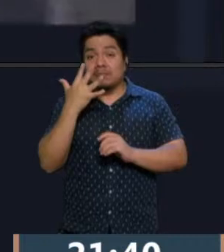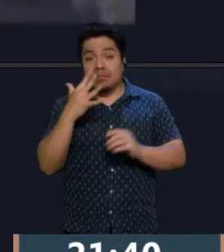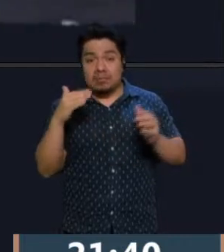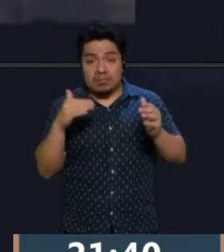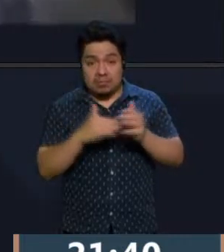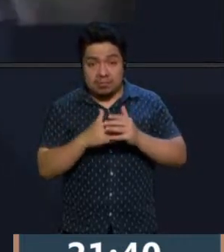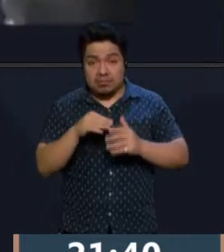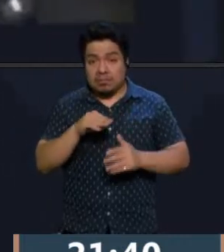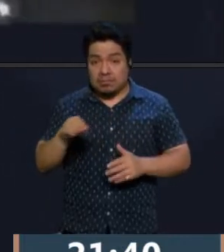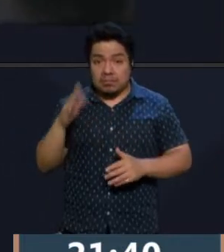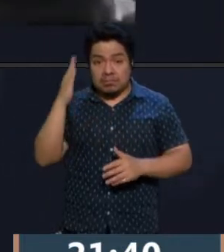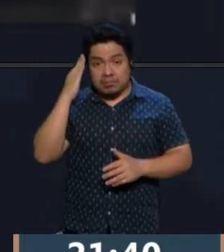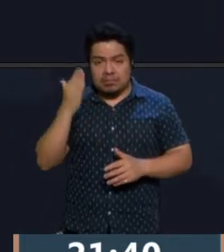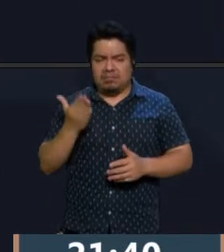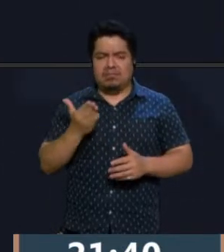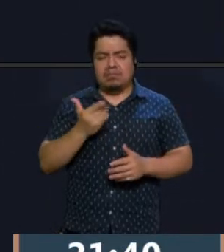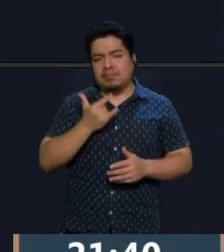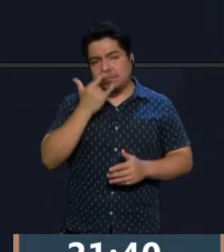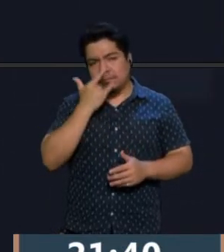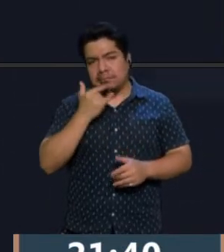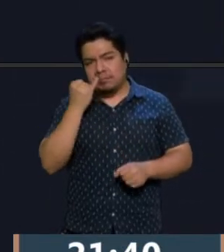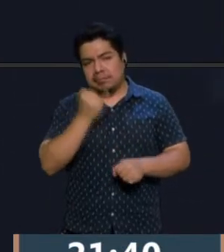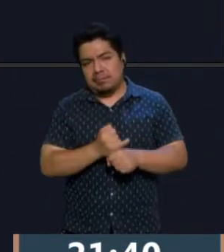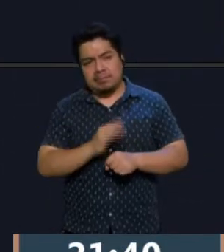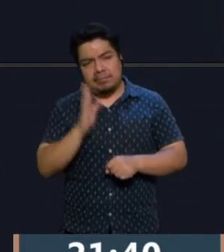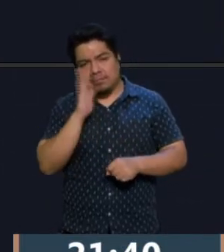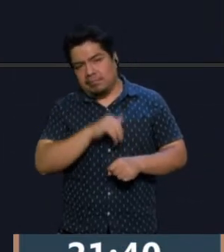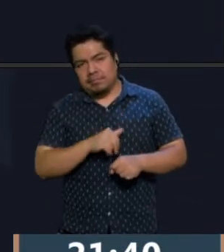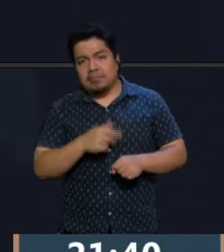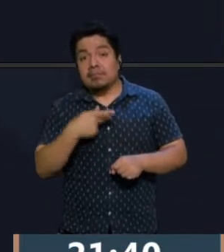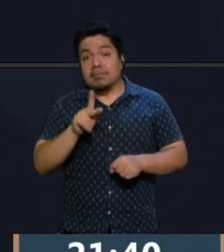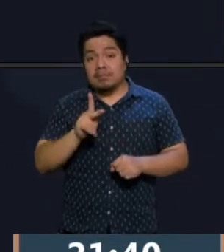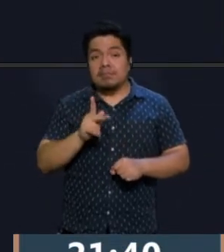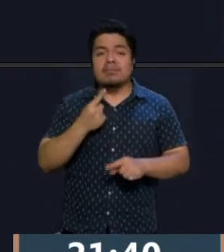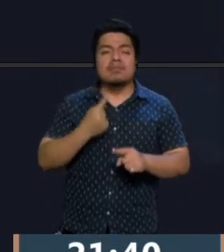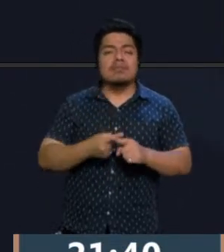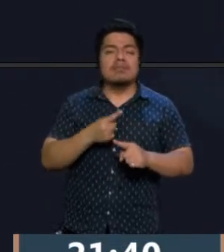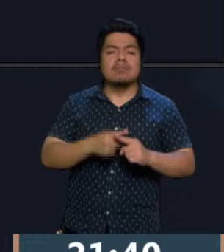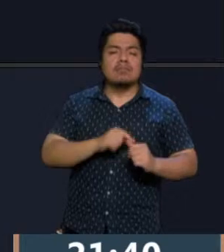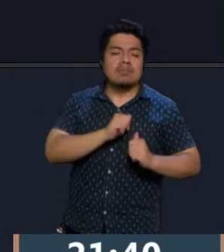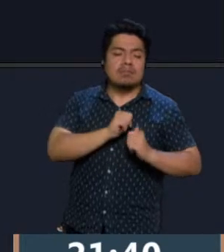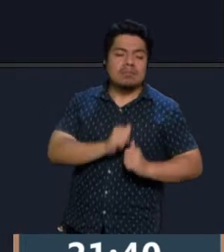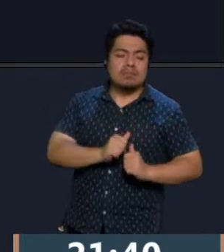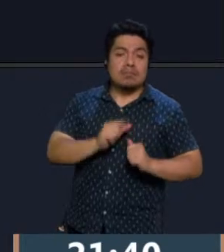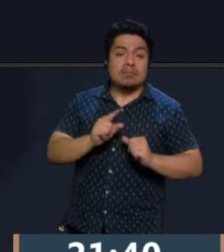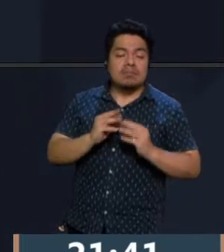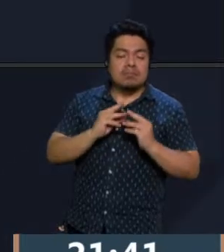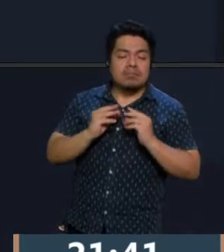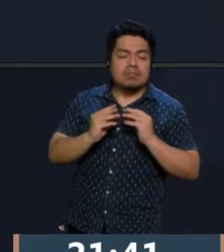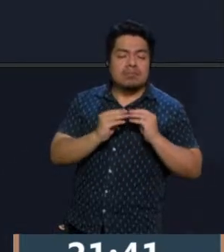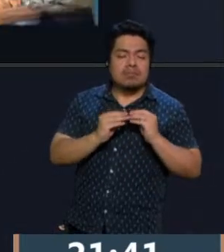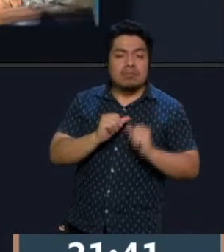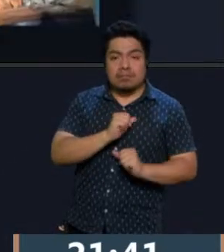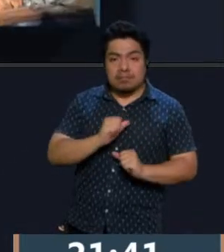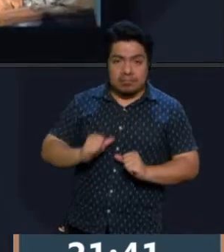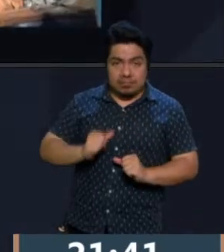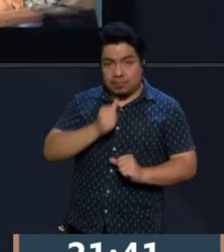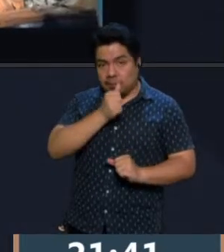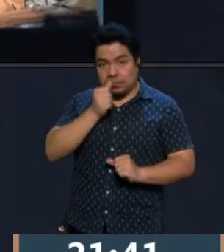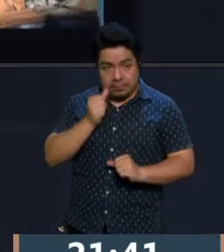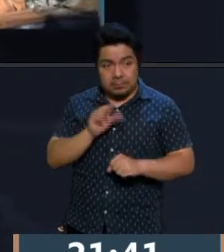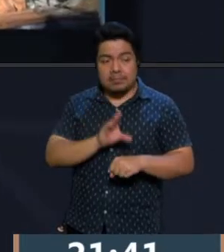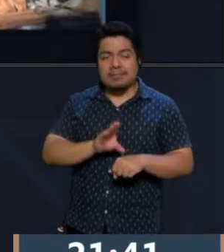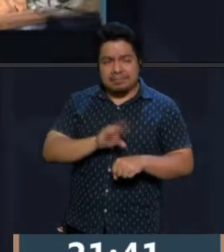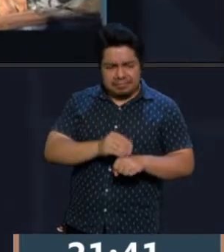metros cuadrados de manera irregular con autorización o con complicidad por parte de la alcaldía